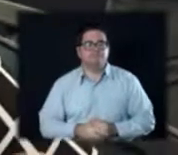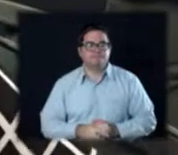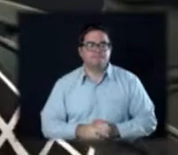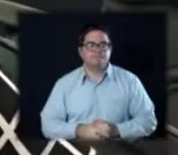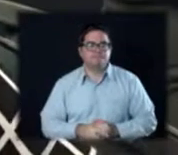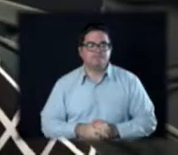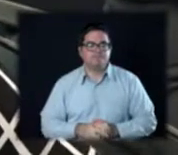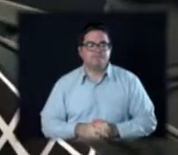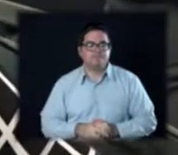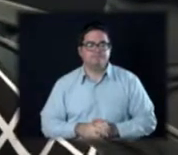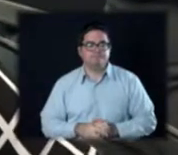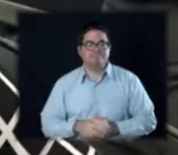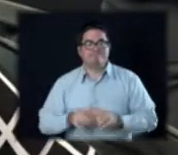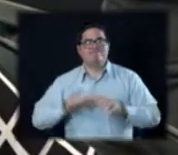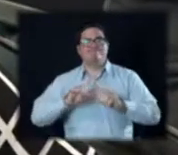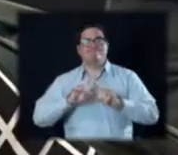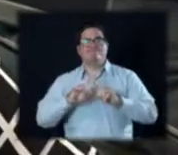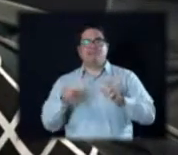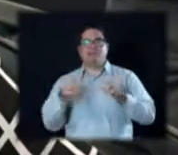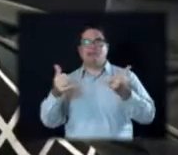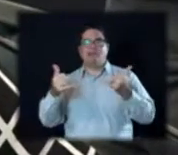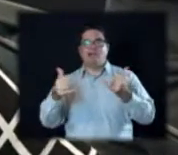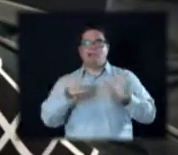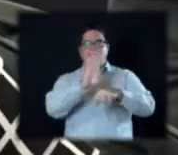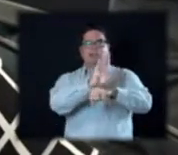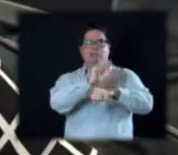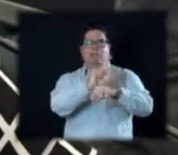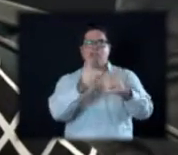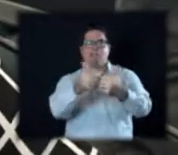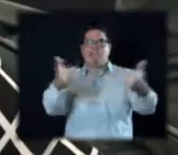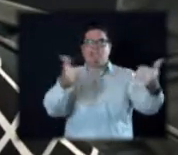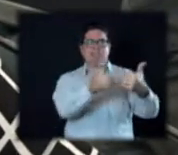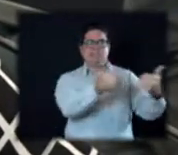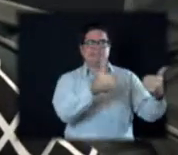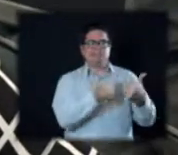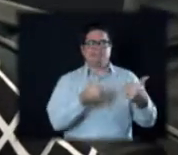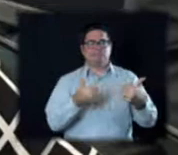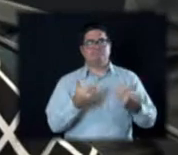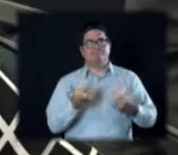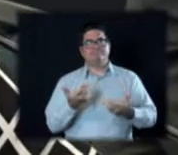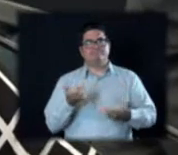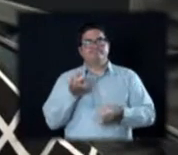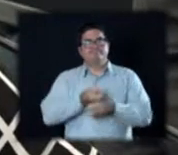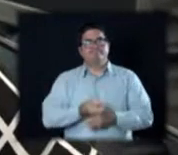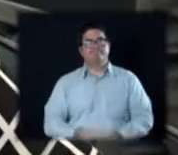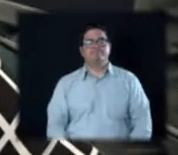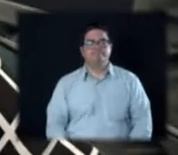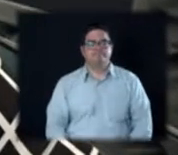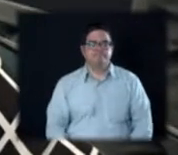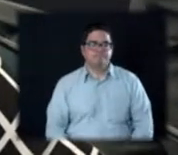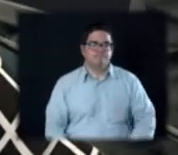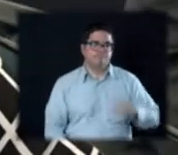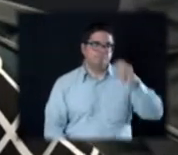de desarrollo, no lo, tenerlo lo hacía más fácil. Tengo una